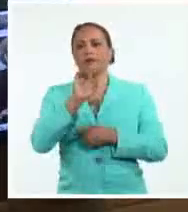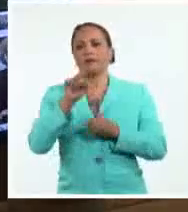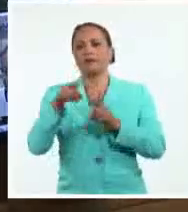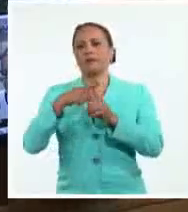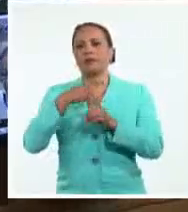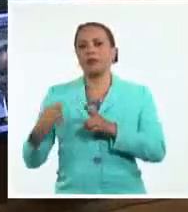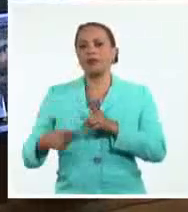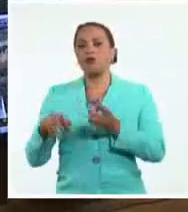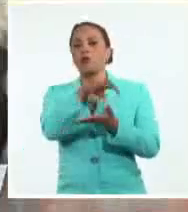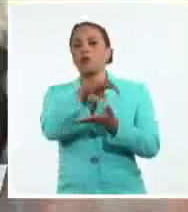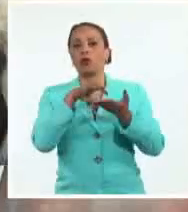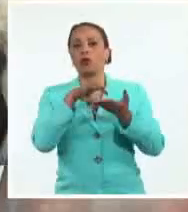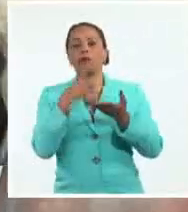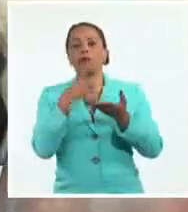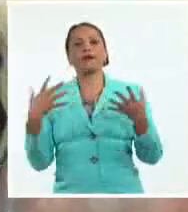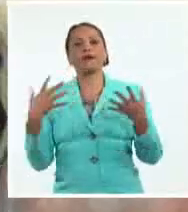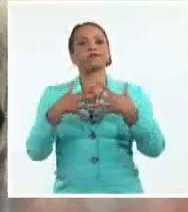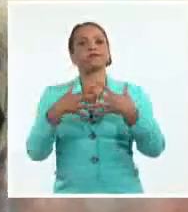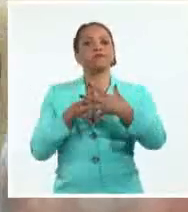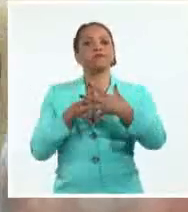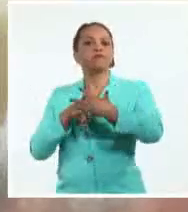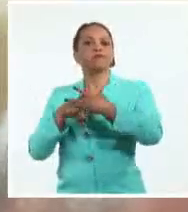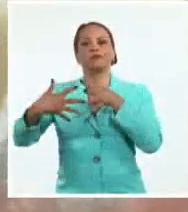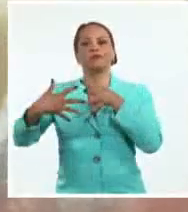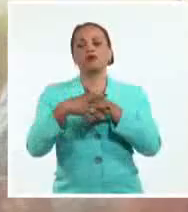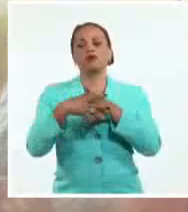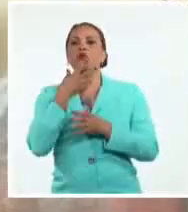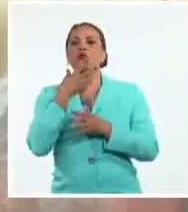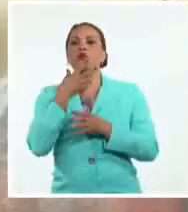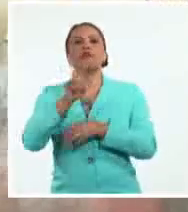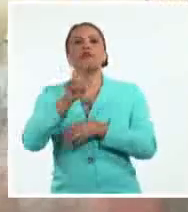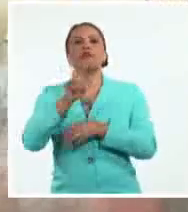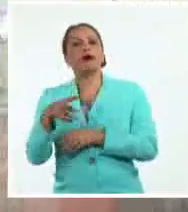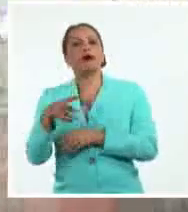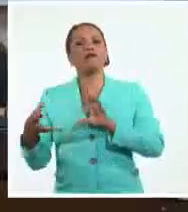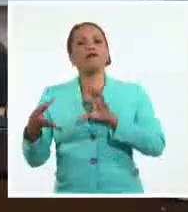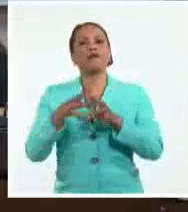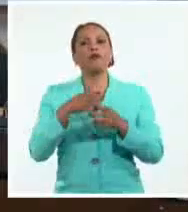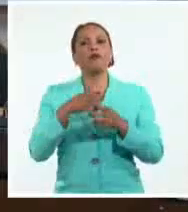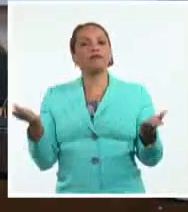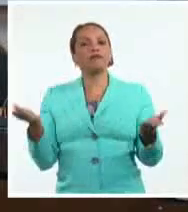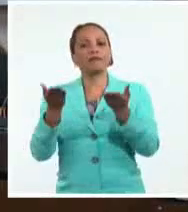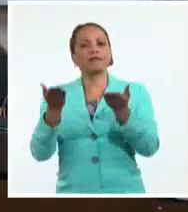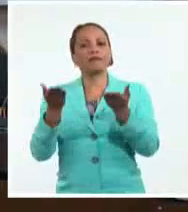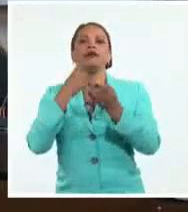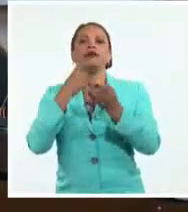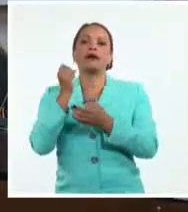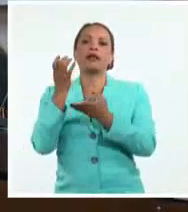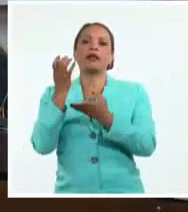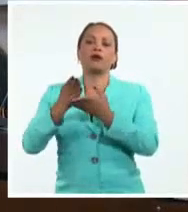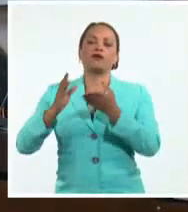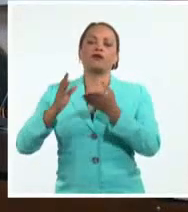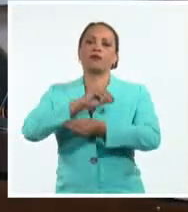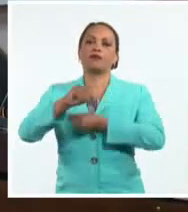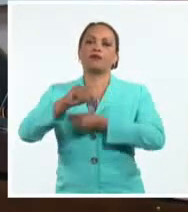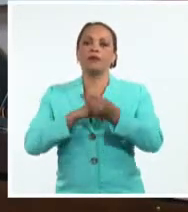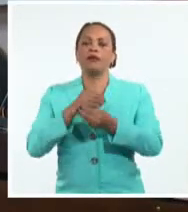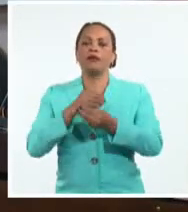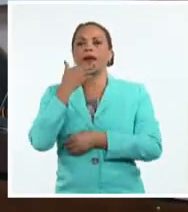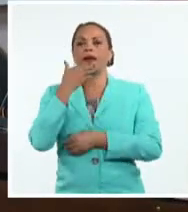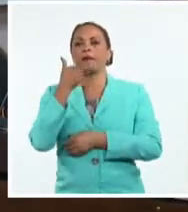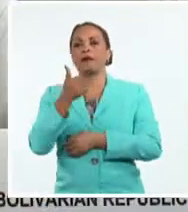para incrementar las alianzas y buscar estrategias para lograr una verdadera transformación de la educación en favor de un futuro